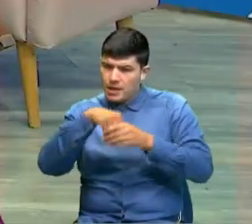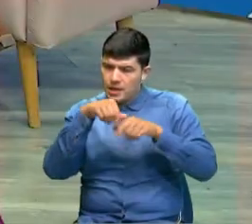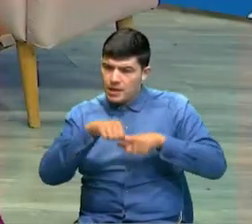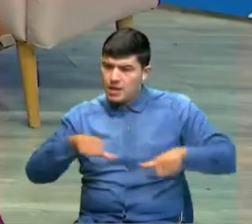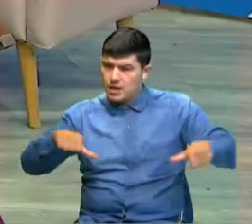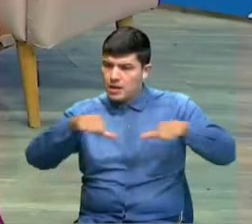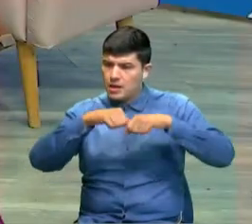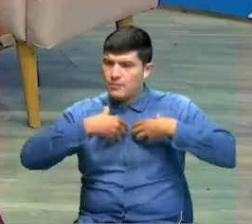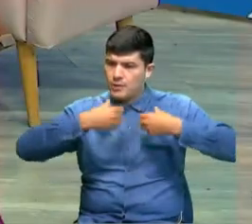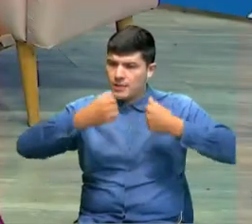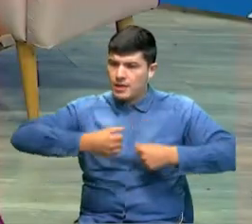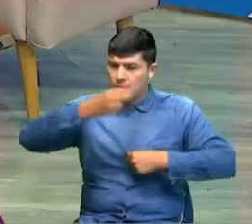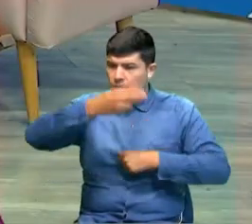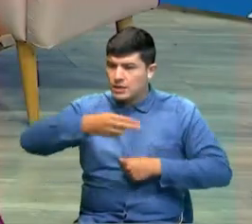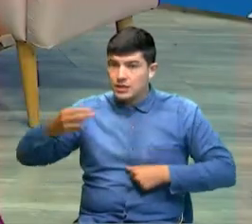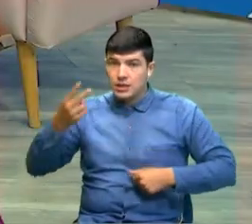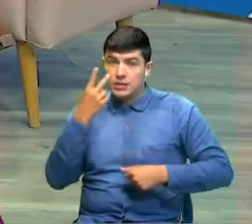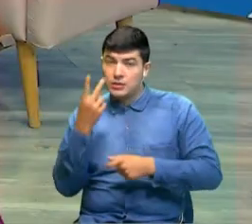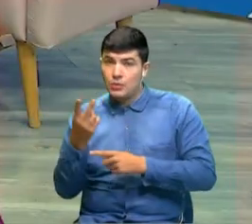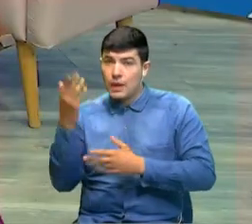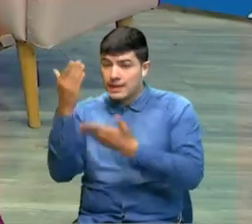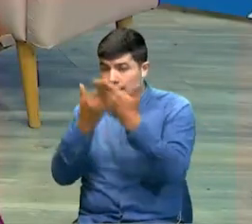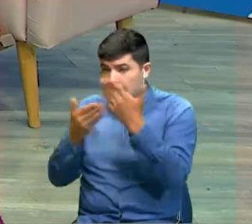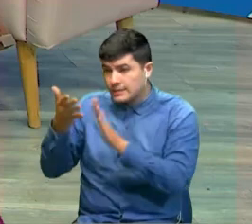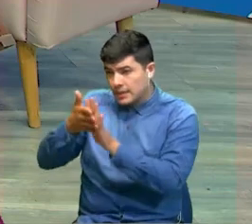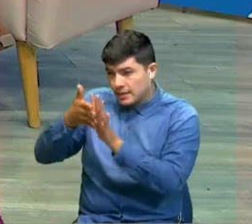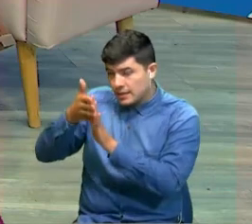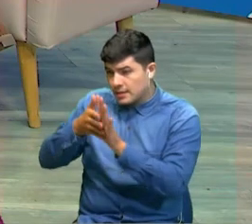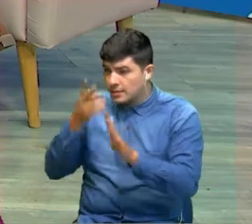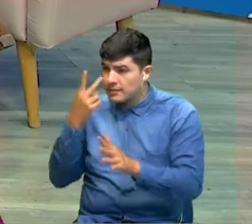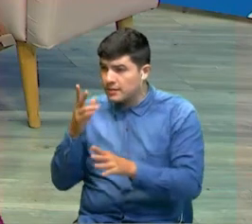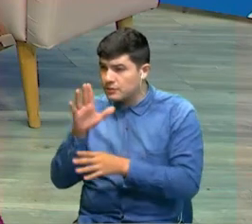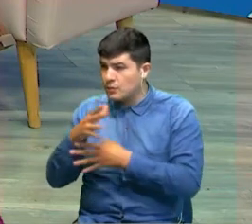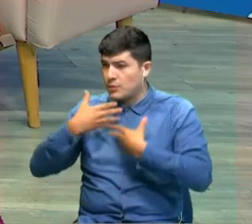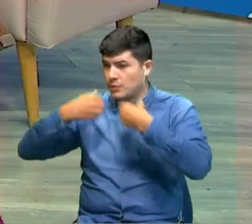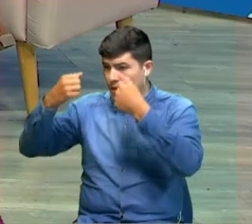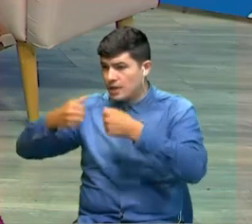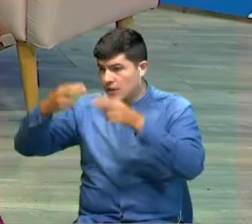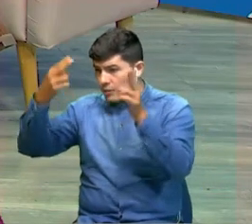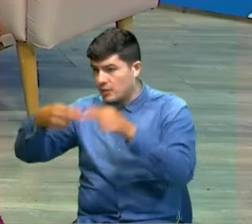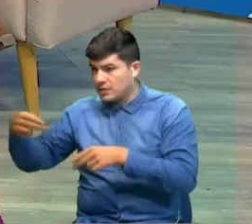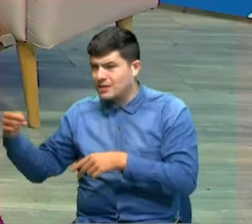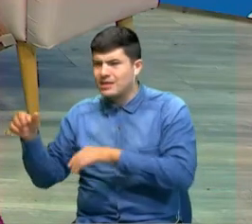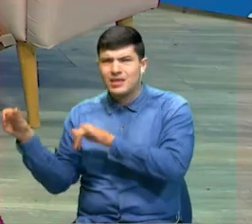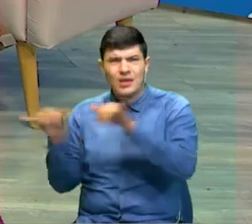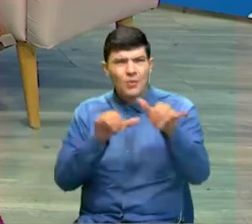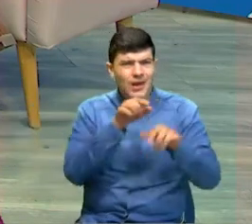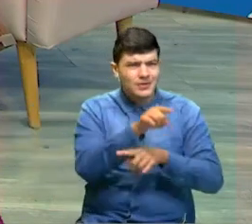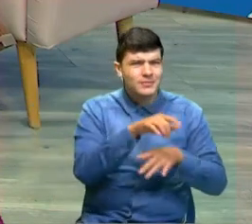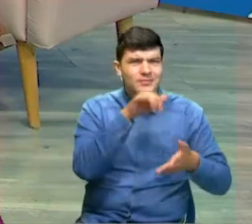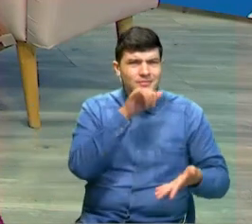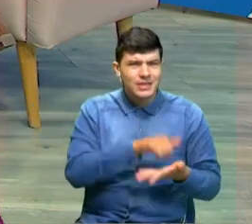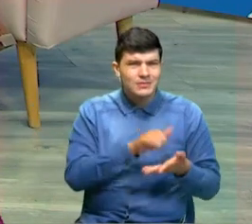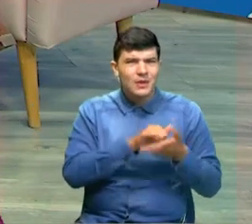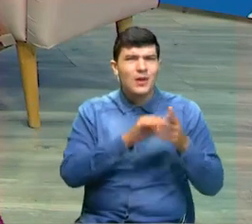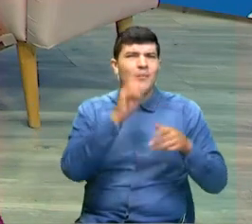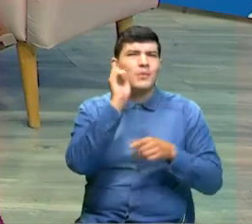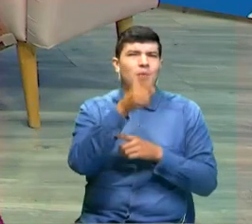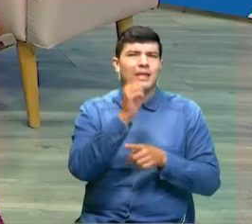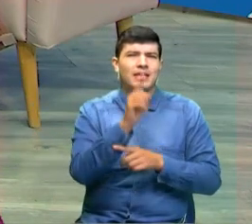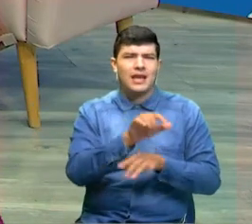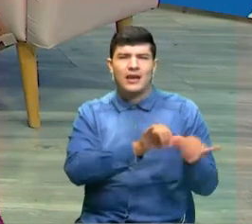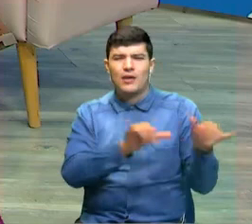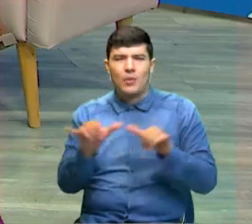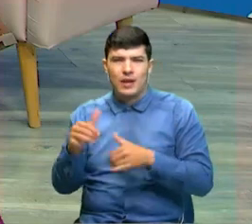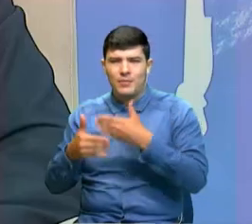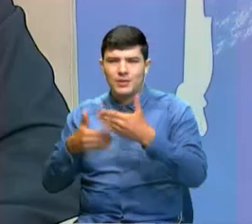ve la estructura, la estructura de una propiedad horizontal, dice, es igualita a la estructura política. No, y